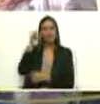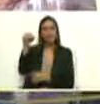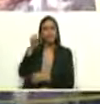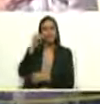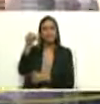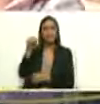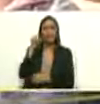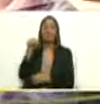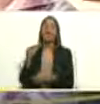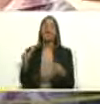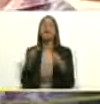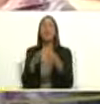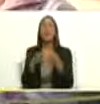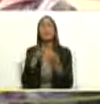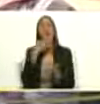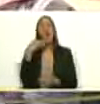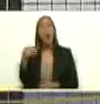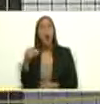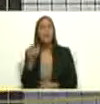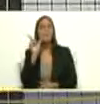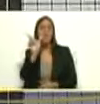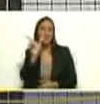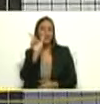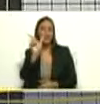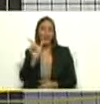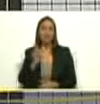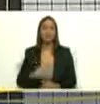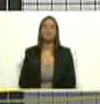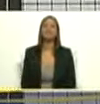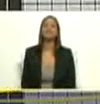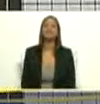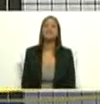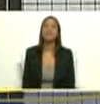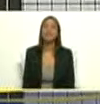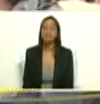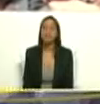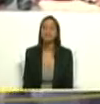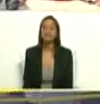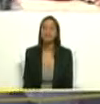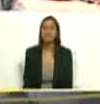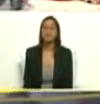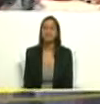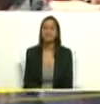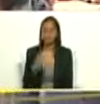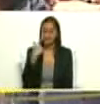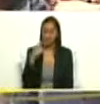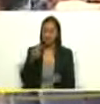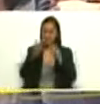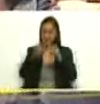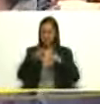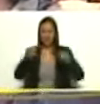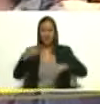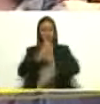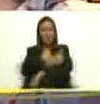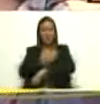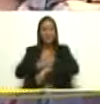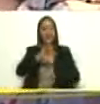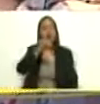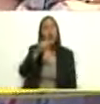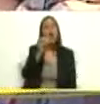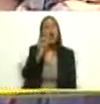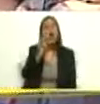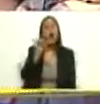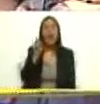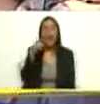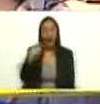grita ahí jor infiltrado mira no le han salido arrugas y tiene el pelo todavía